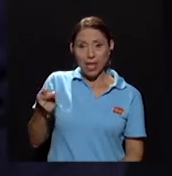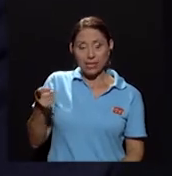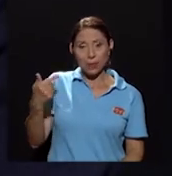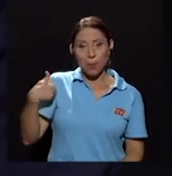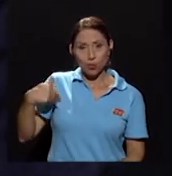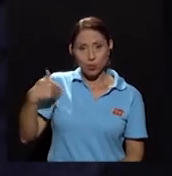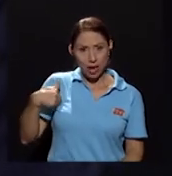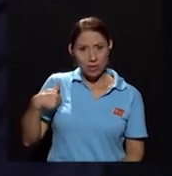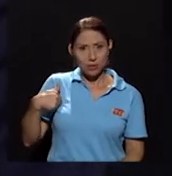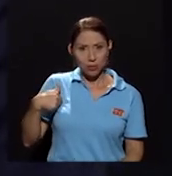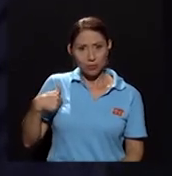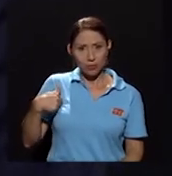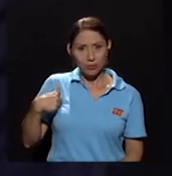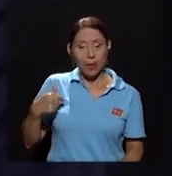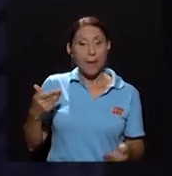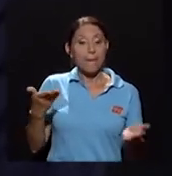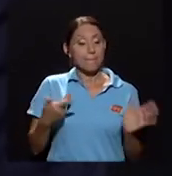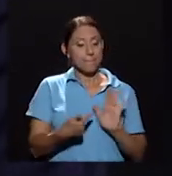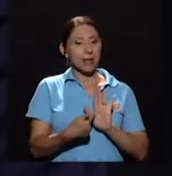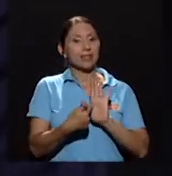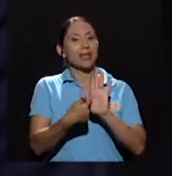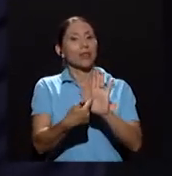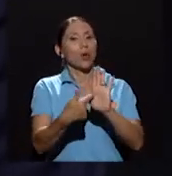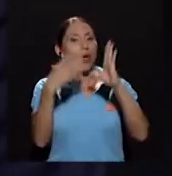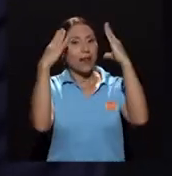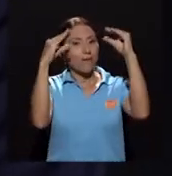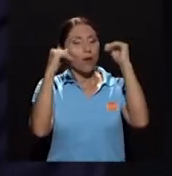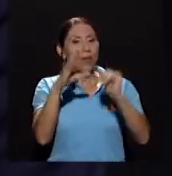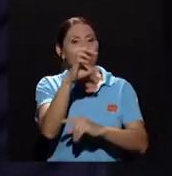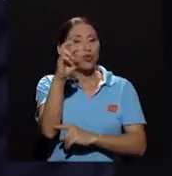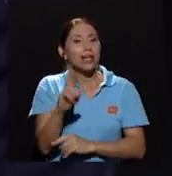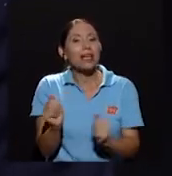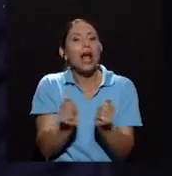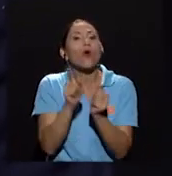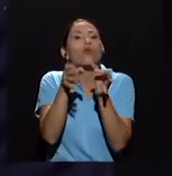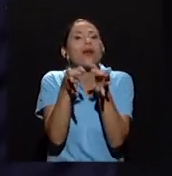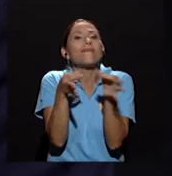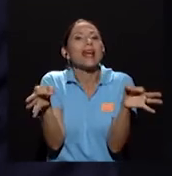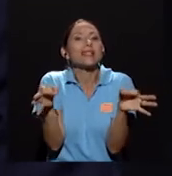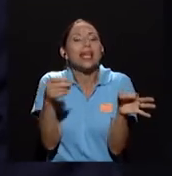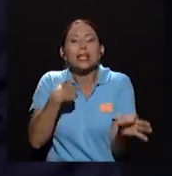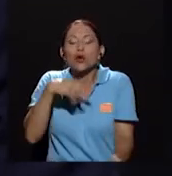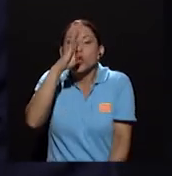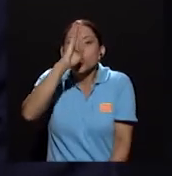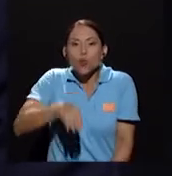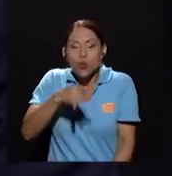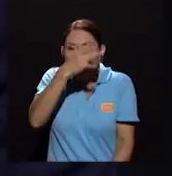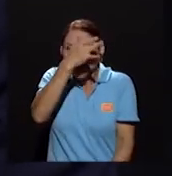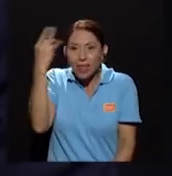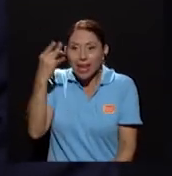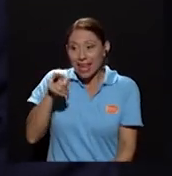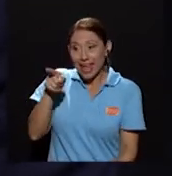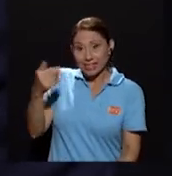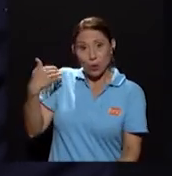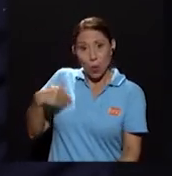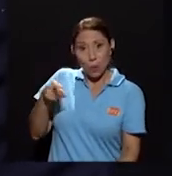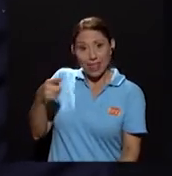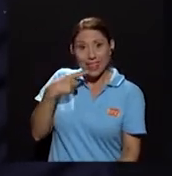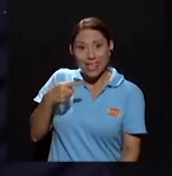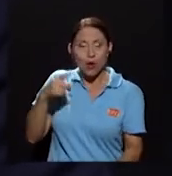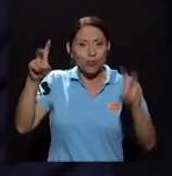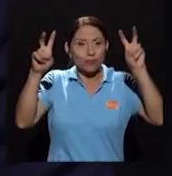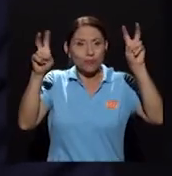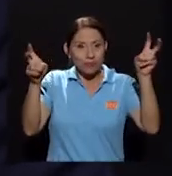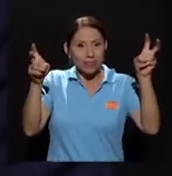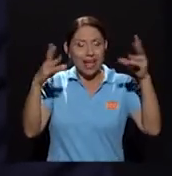presentó el informe de costa rica con una frase que nunca olvidaré el mejor informe de salud